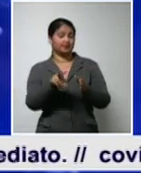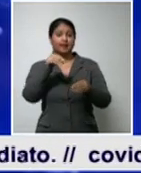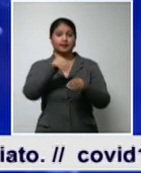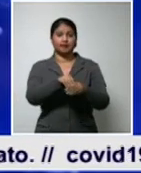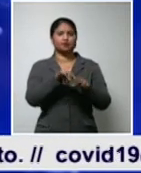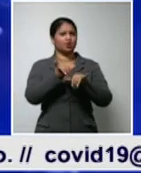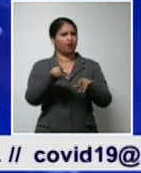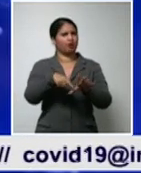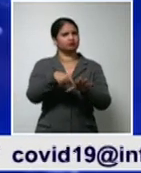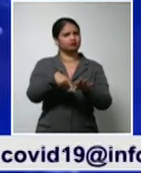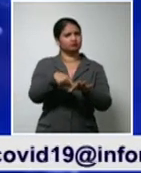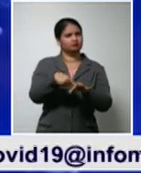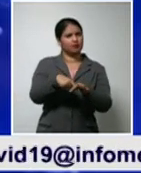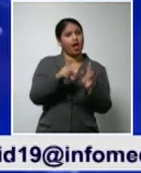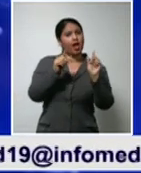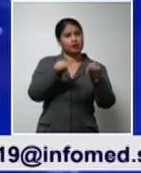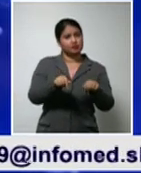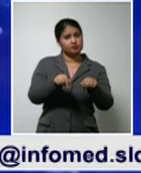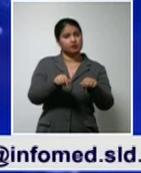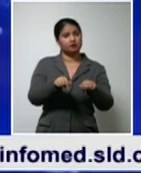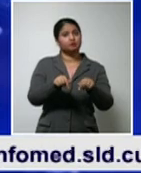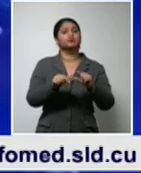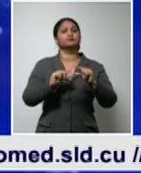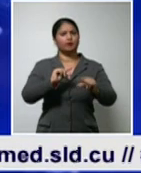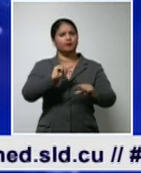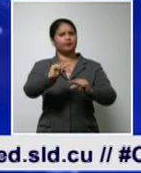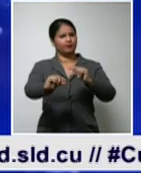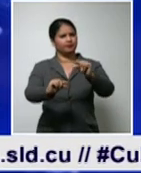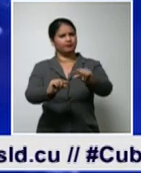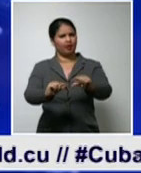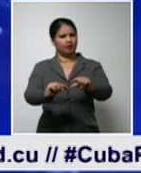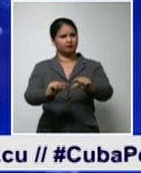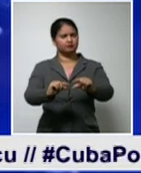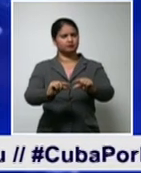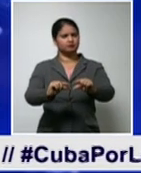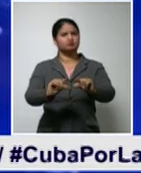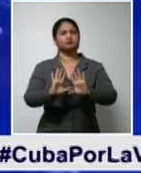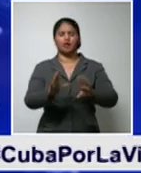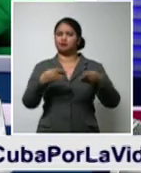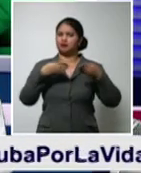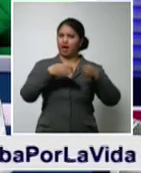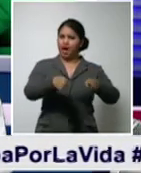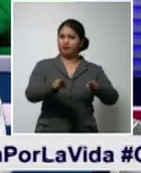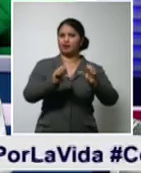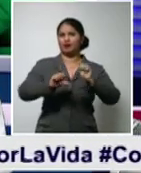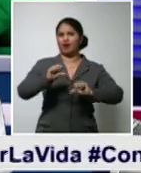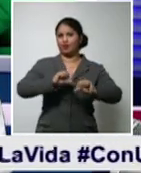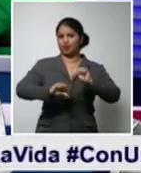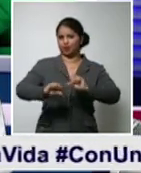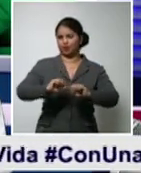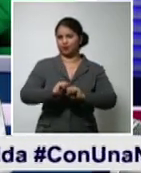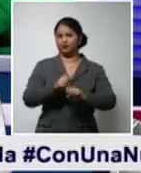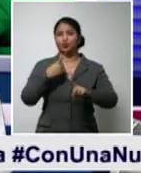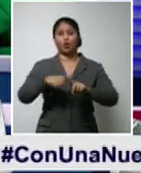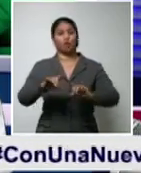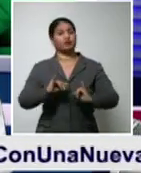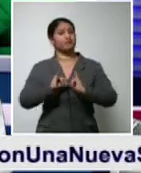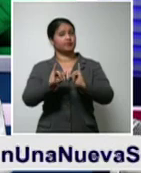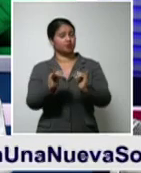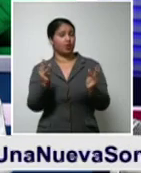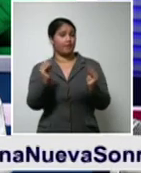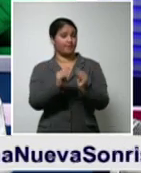Isla de la Juventud, que también se trabaja, pues va a tener esta posibilidad. Bueno, hablando de los casos autóctonos,